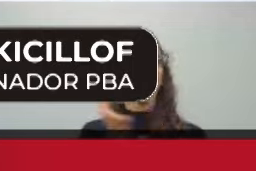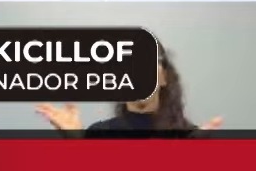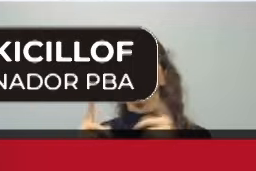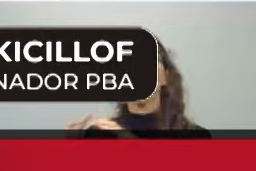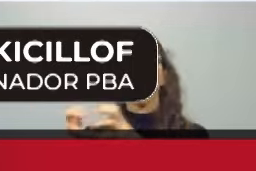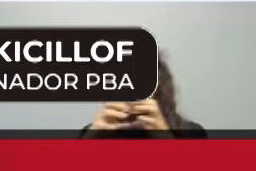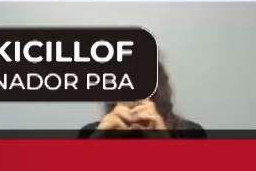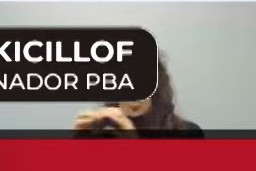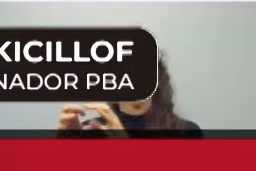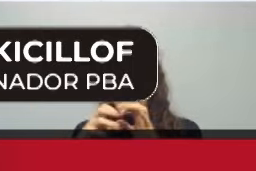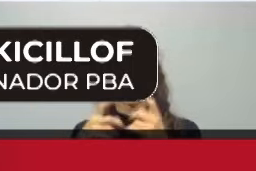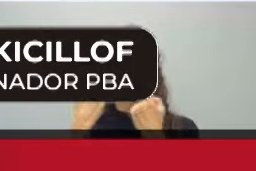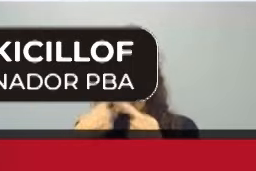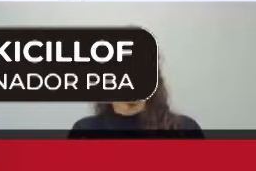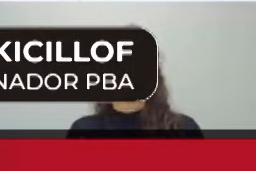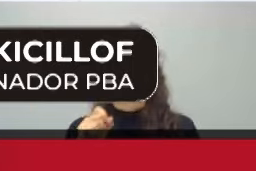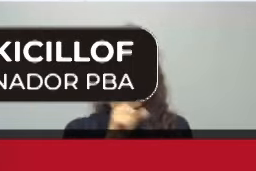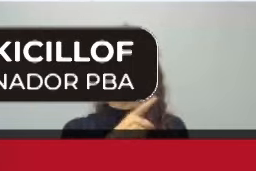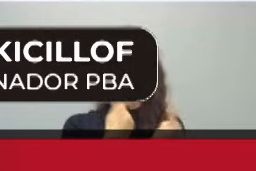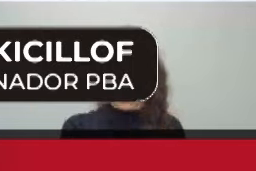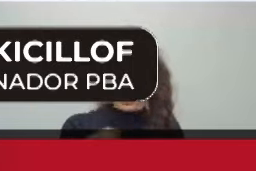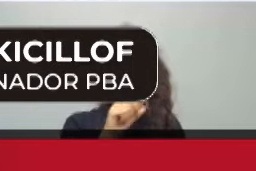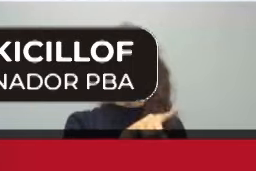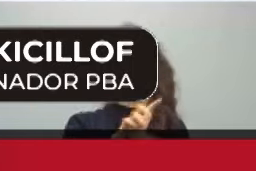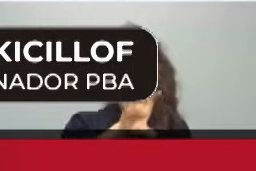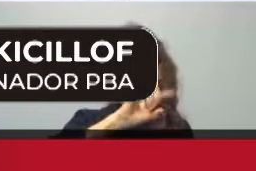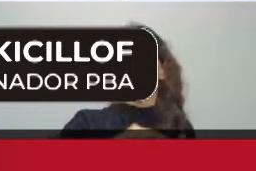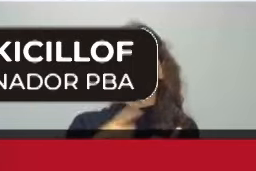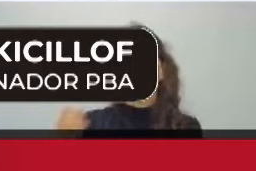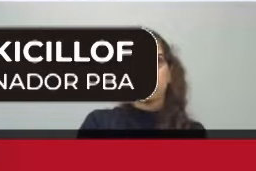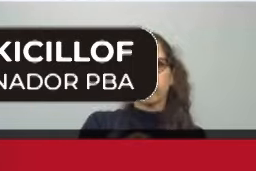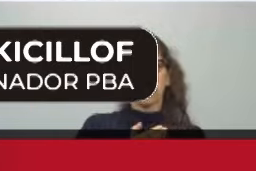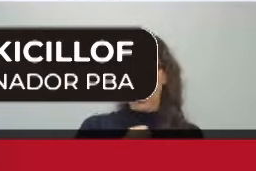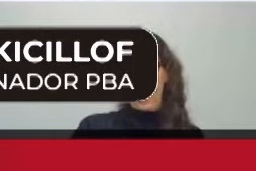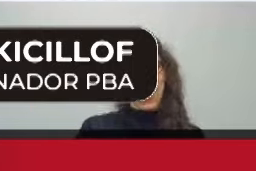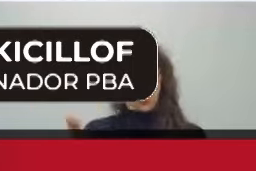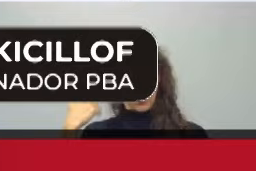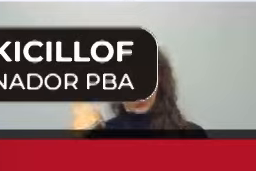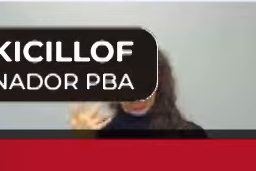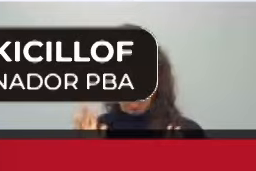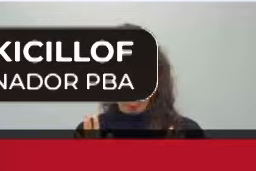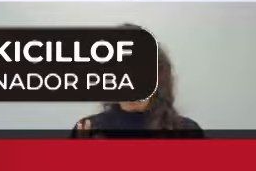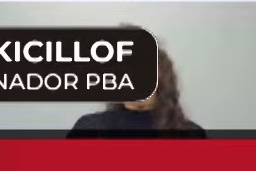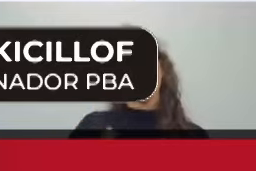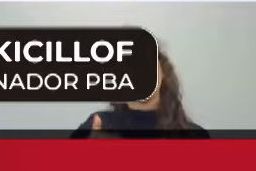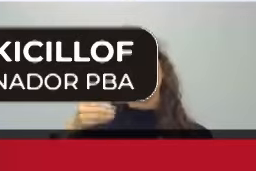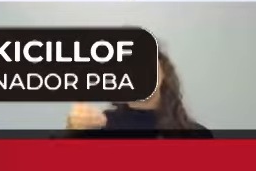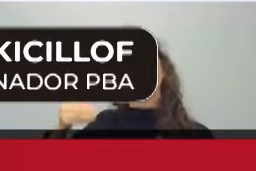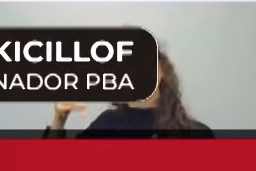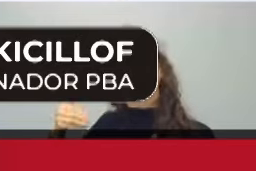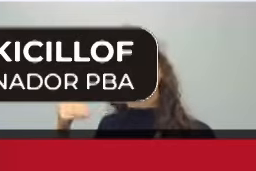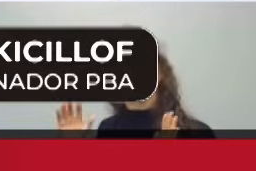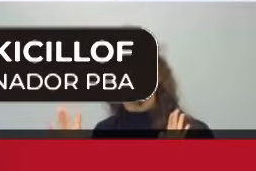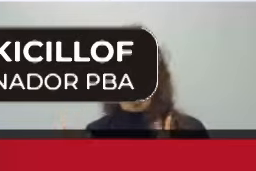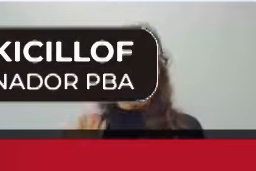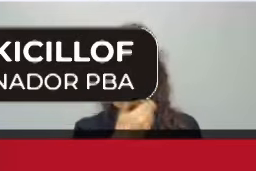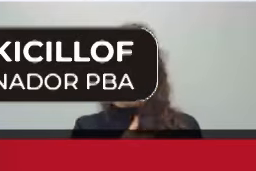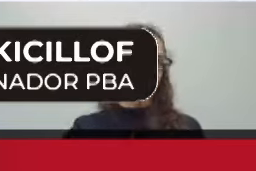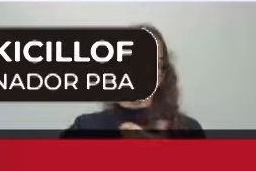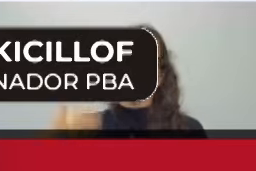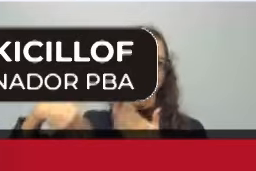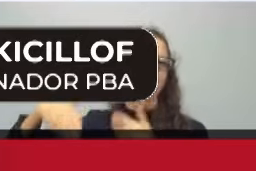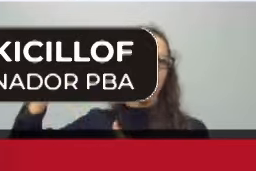los recursos recibidos por la provincia de Buenos Aires durante el año pasado, durante los años anteriores, gestiones anteriores.